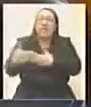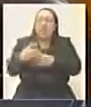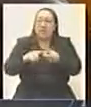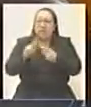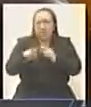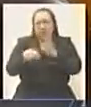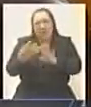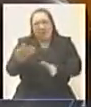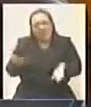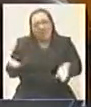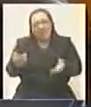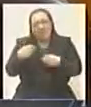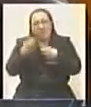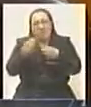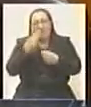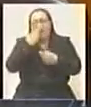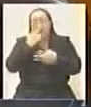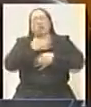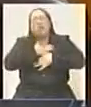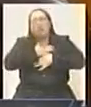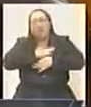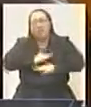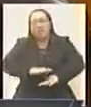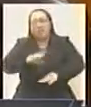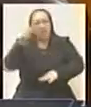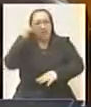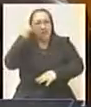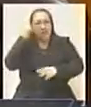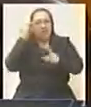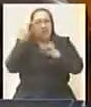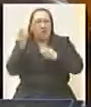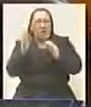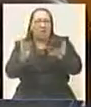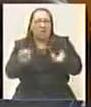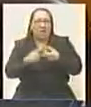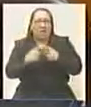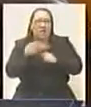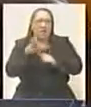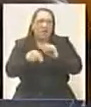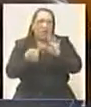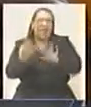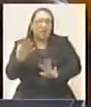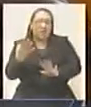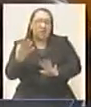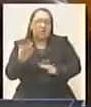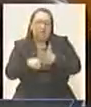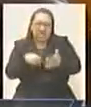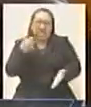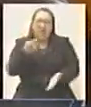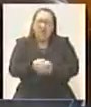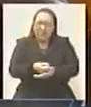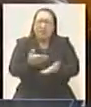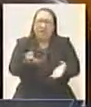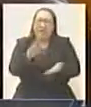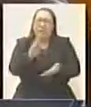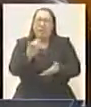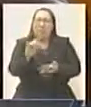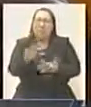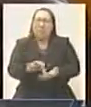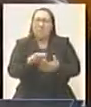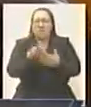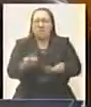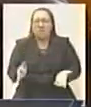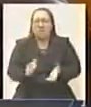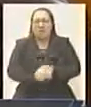el 2014 para darles un respiro desde el punto de vista económico. Desde el 2014 que se les pague ese bono de